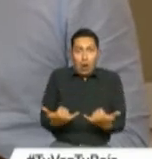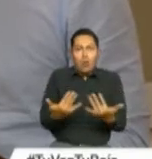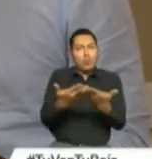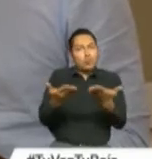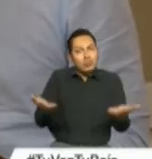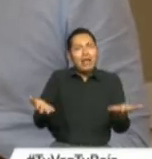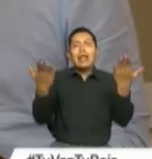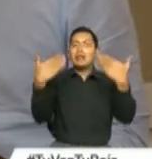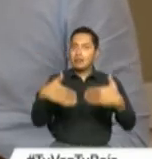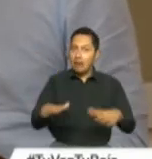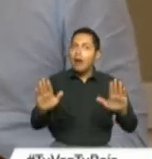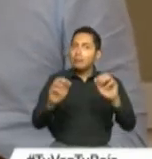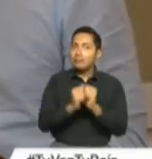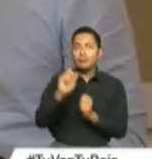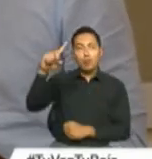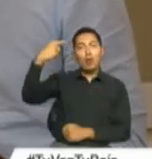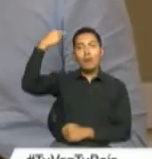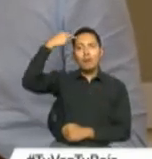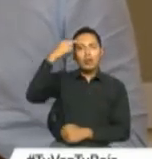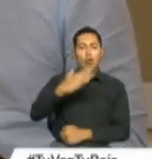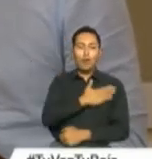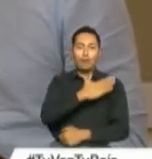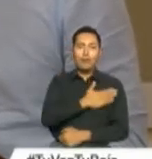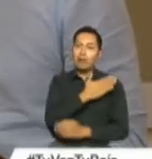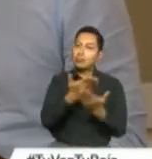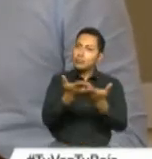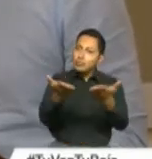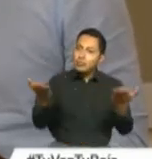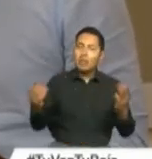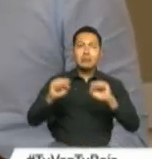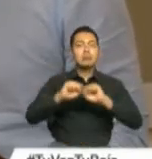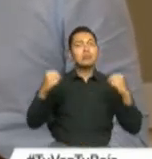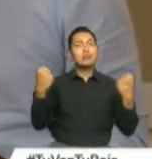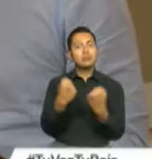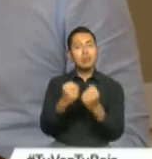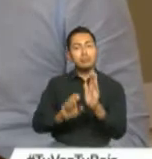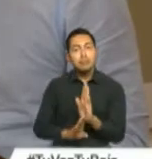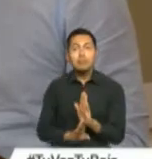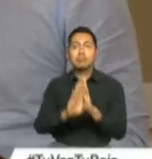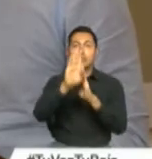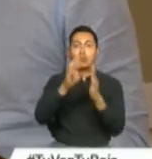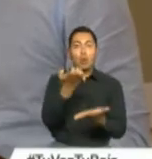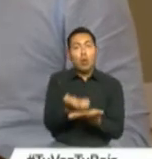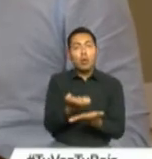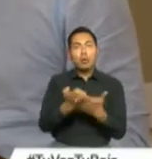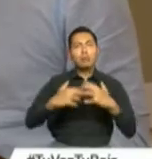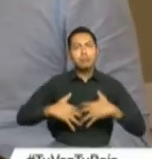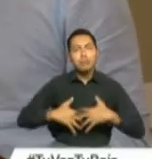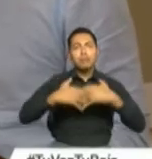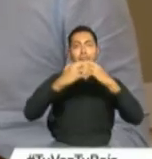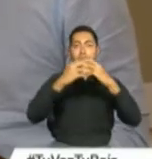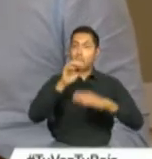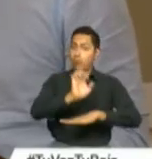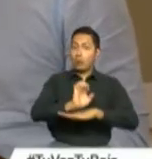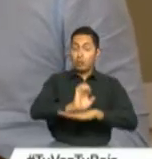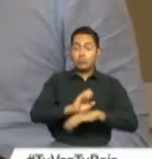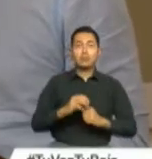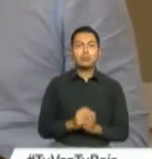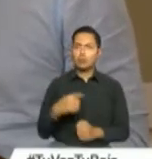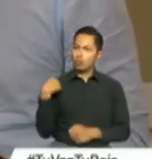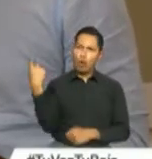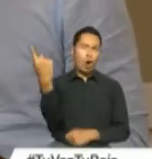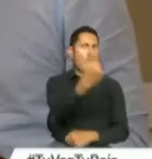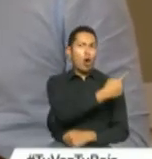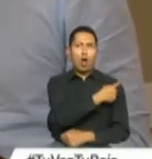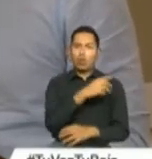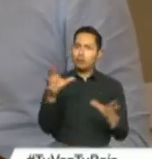son parte de la apuesta del Gobierno Nacional por el desarrollo social productivo y económico del país. Todos formamos parte de